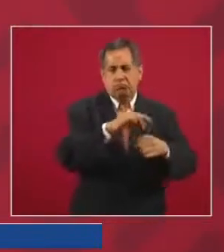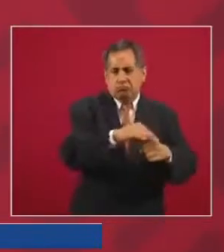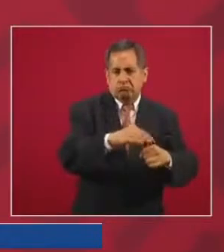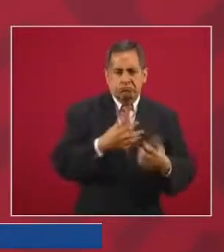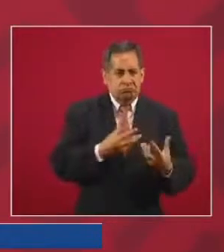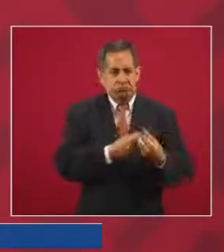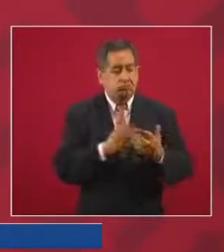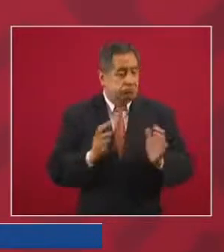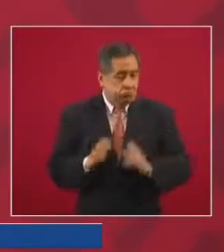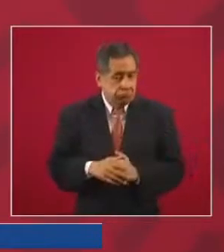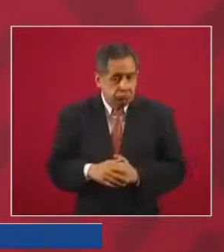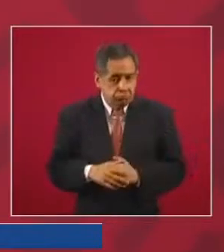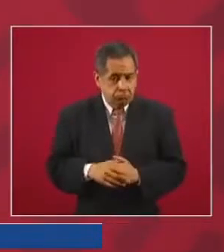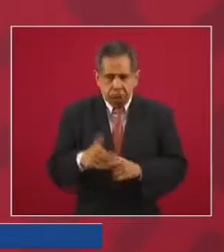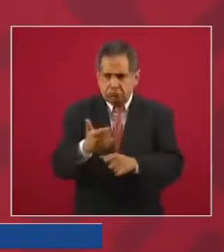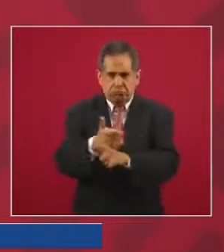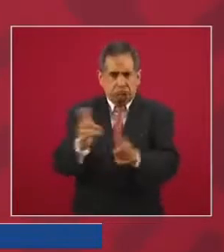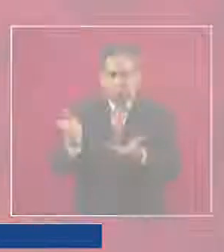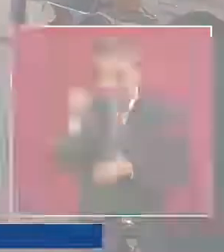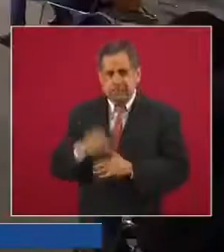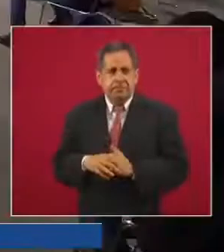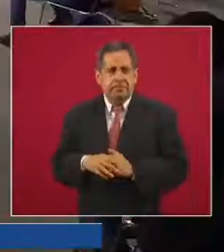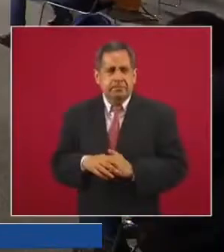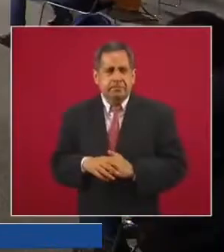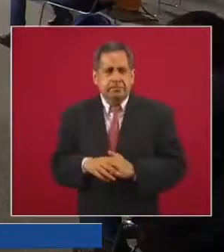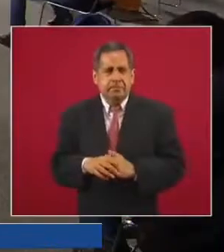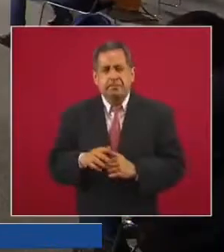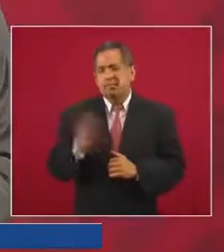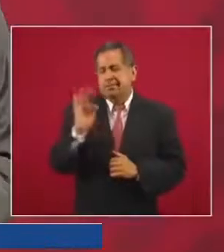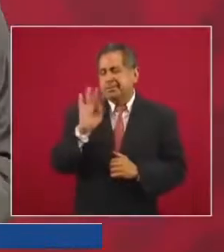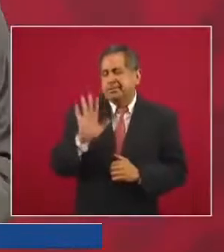pues va a quedar en libertad. Es